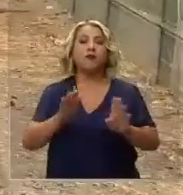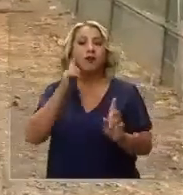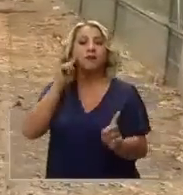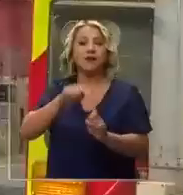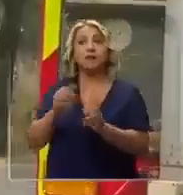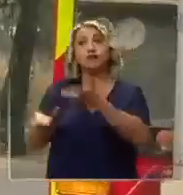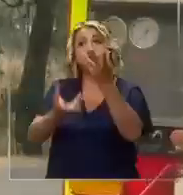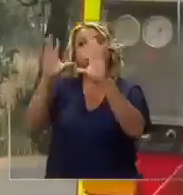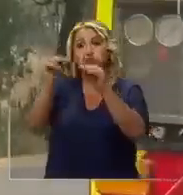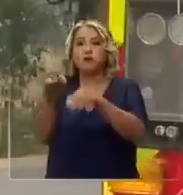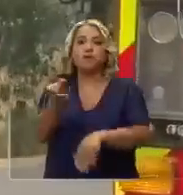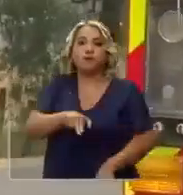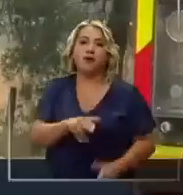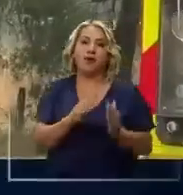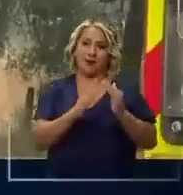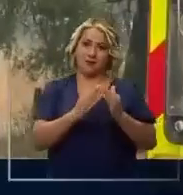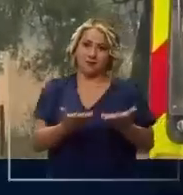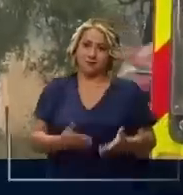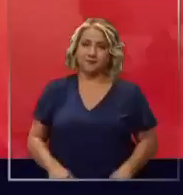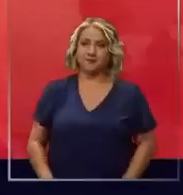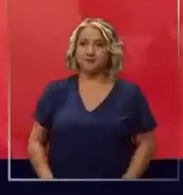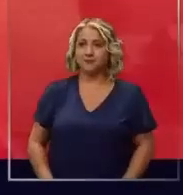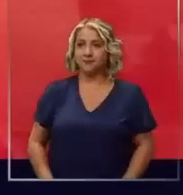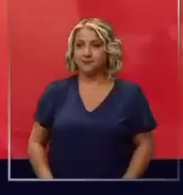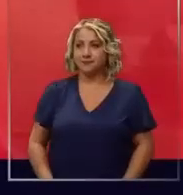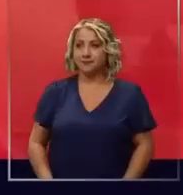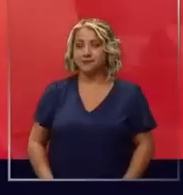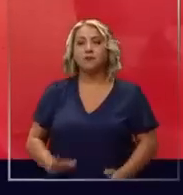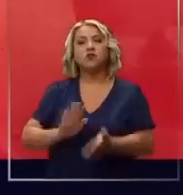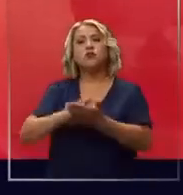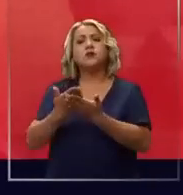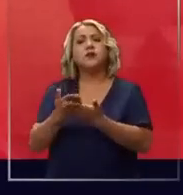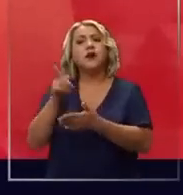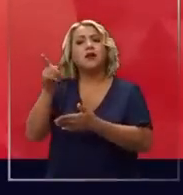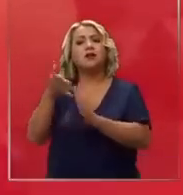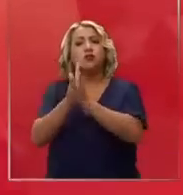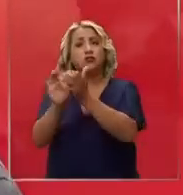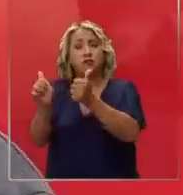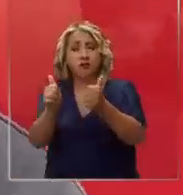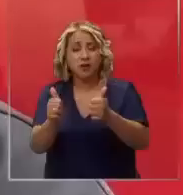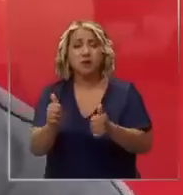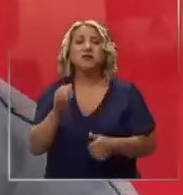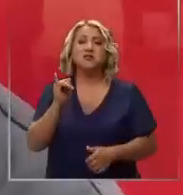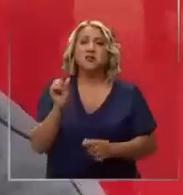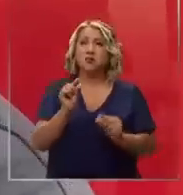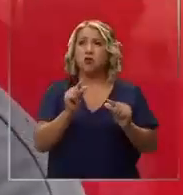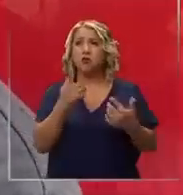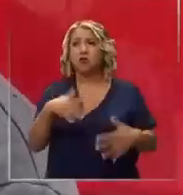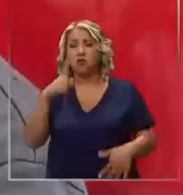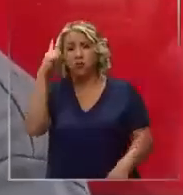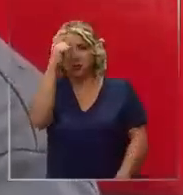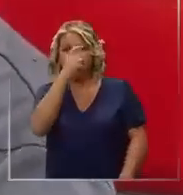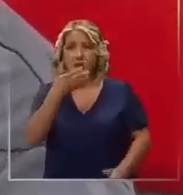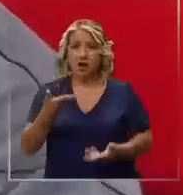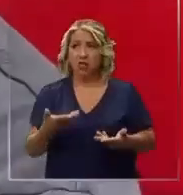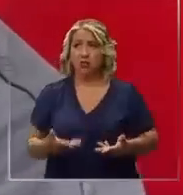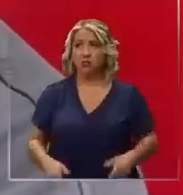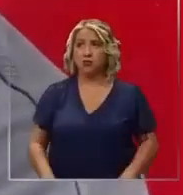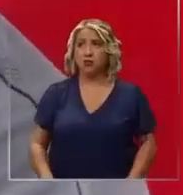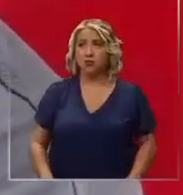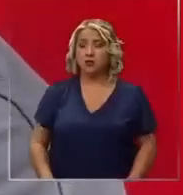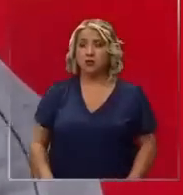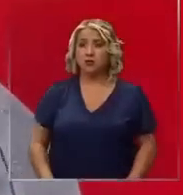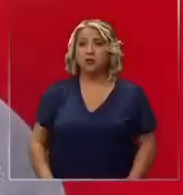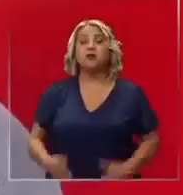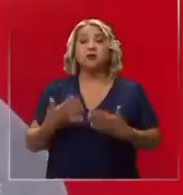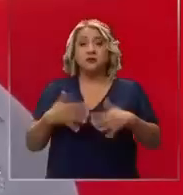misión y regresar a casa. ¿Cómo va todo por allá? Bien, un poco complicado.